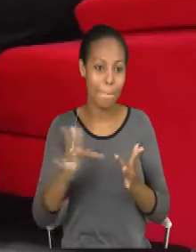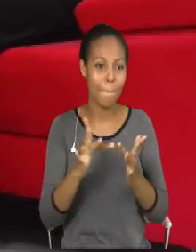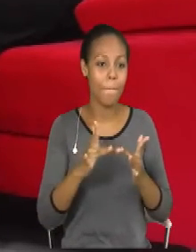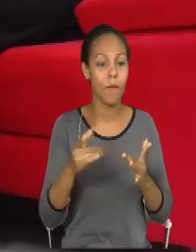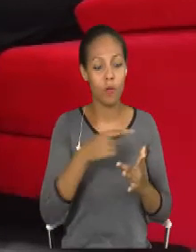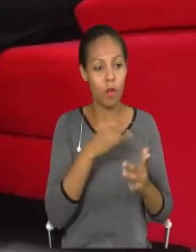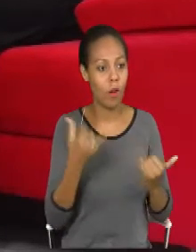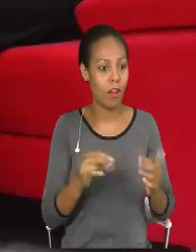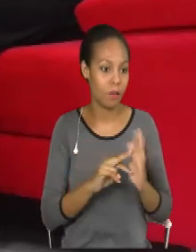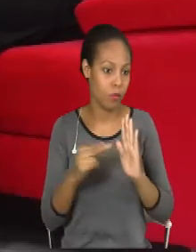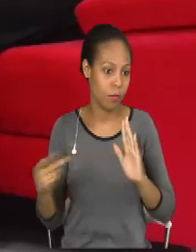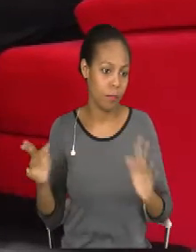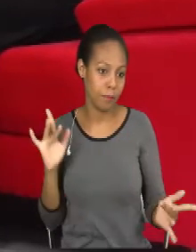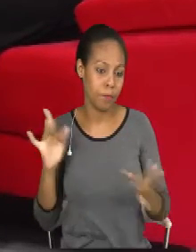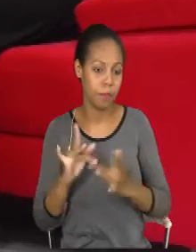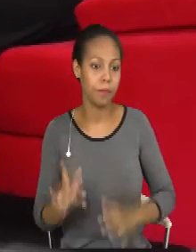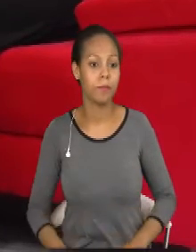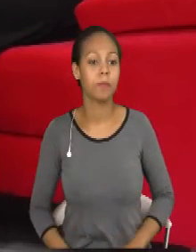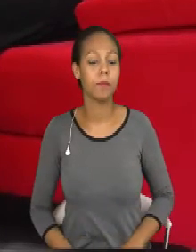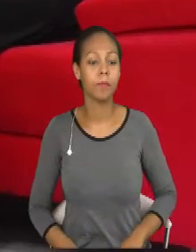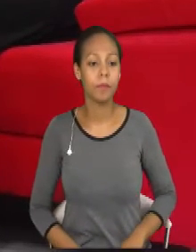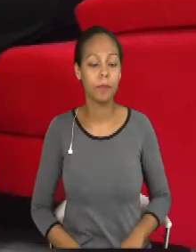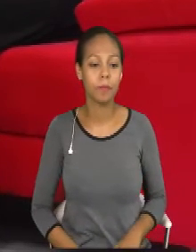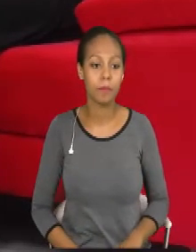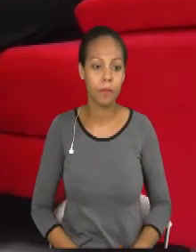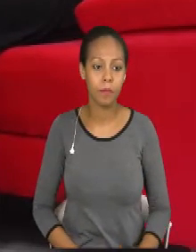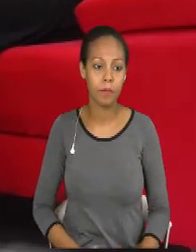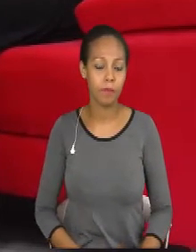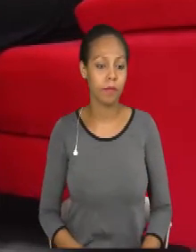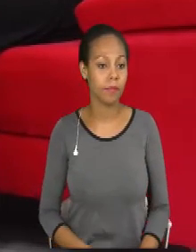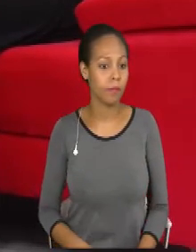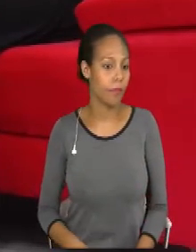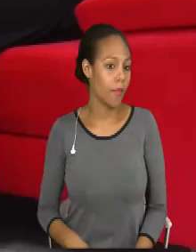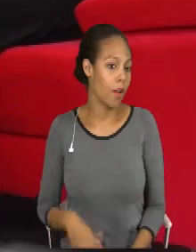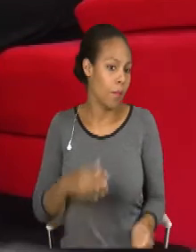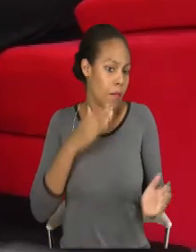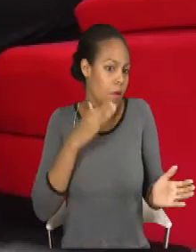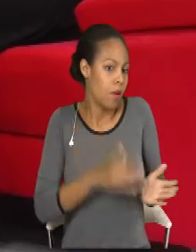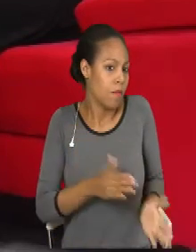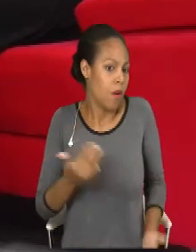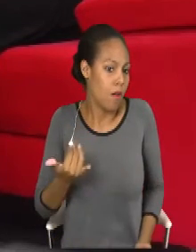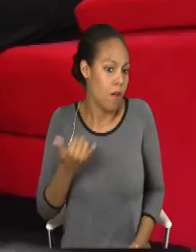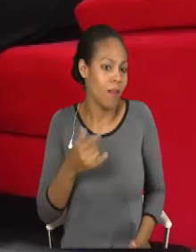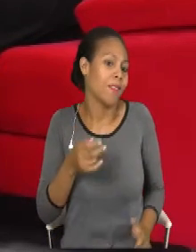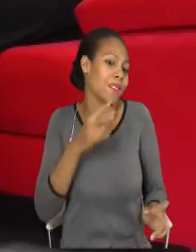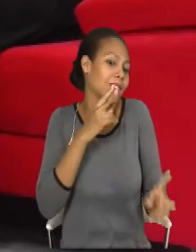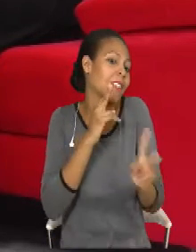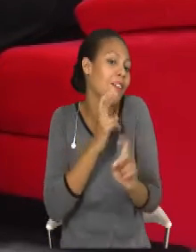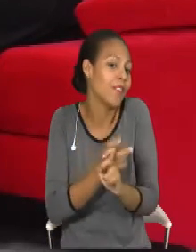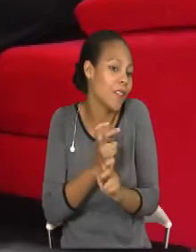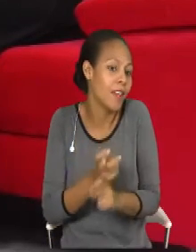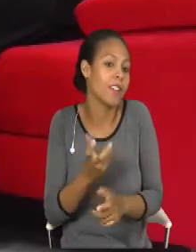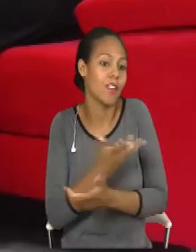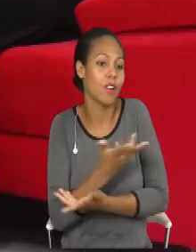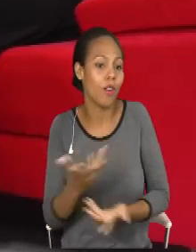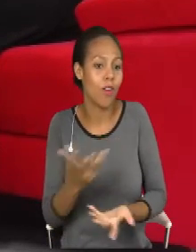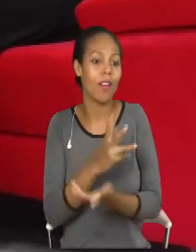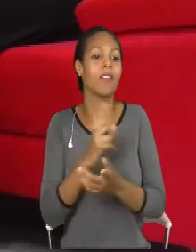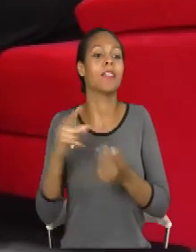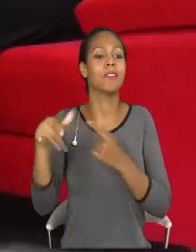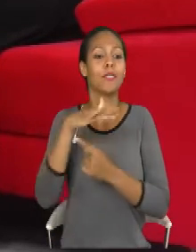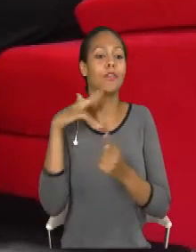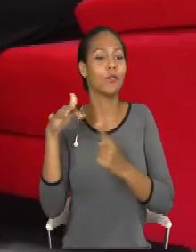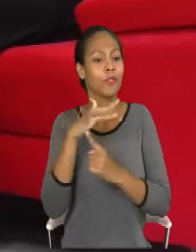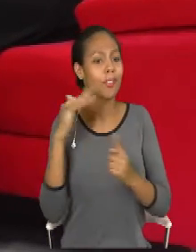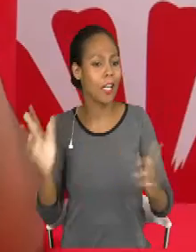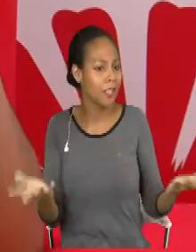estos momentos el común que uno le escucha a todo el mundo es que estamos en crisis. Sí. Y evidentemente estamos